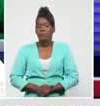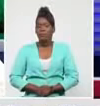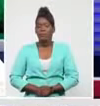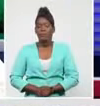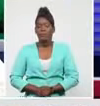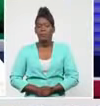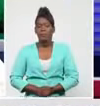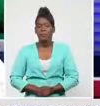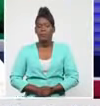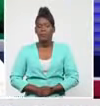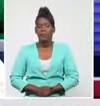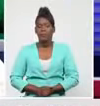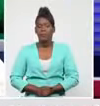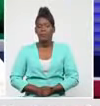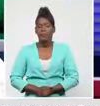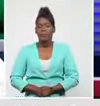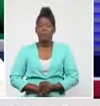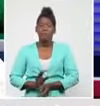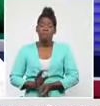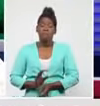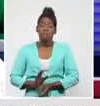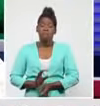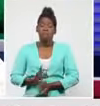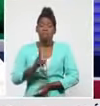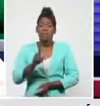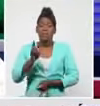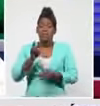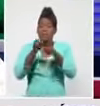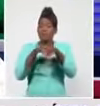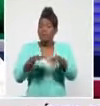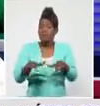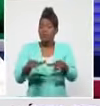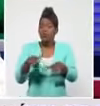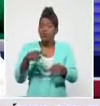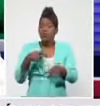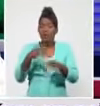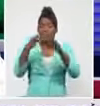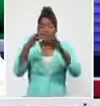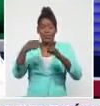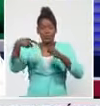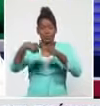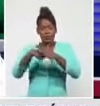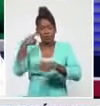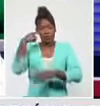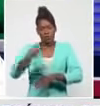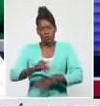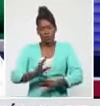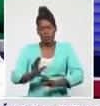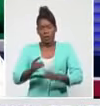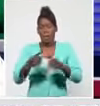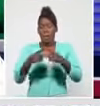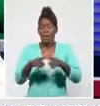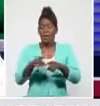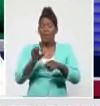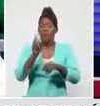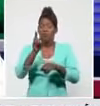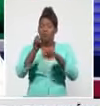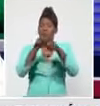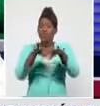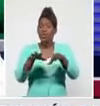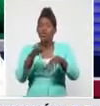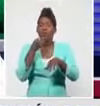veces me ilustro con ellos, ¿no? Y leo. Los virus mutan. Esa es